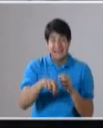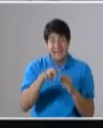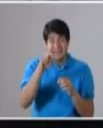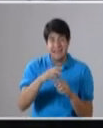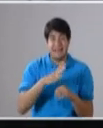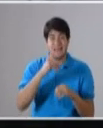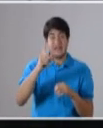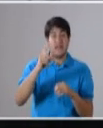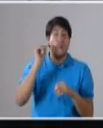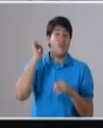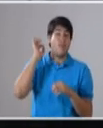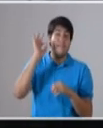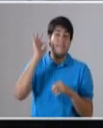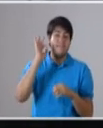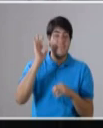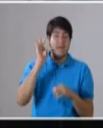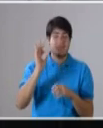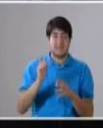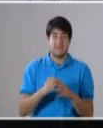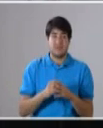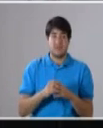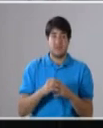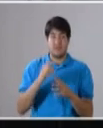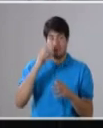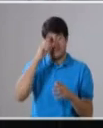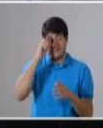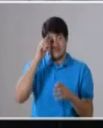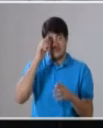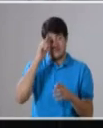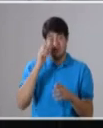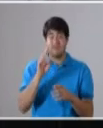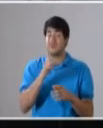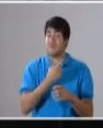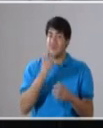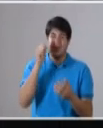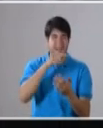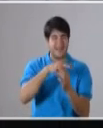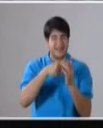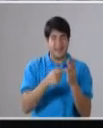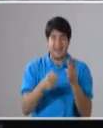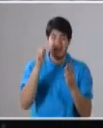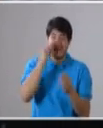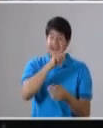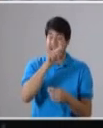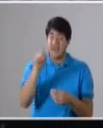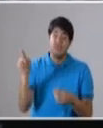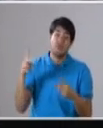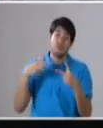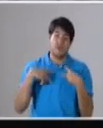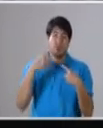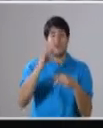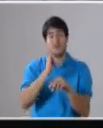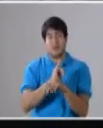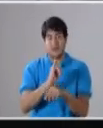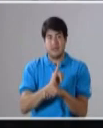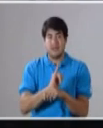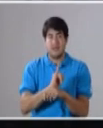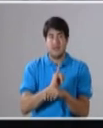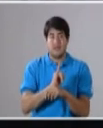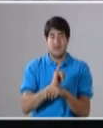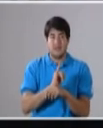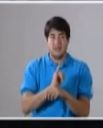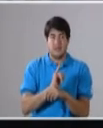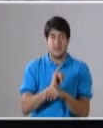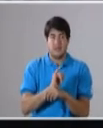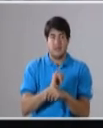entre ellos haya un ministerio primario y de veras ponga una iglesia, no para cambiar como han hecho últimamente muchos salmistas que